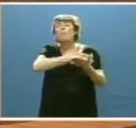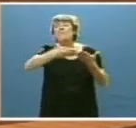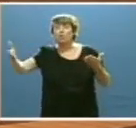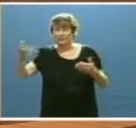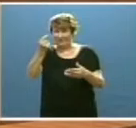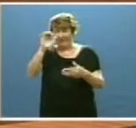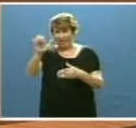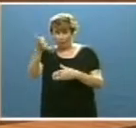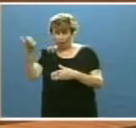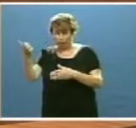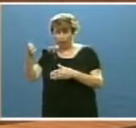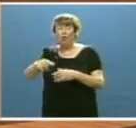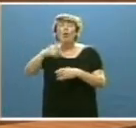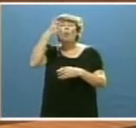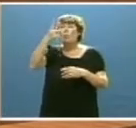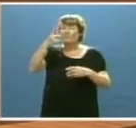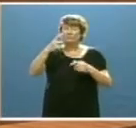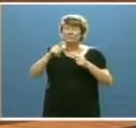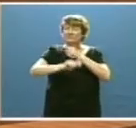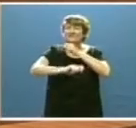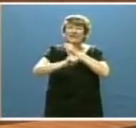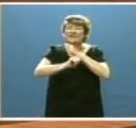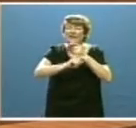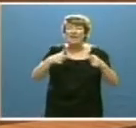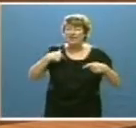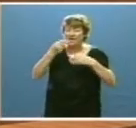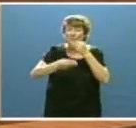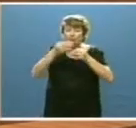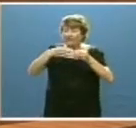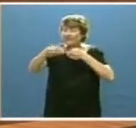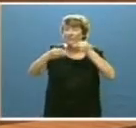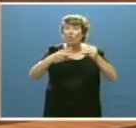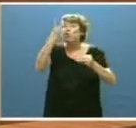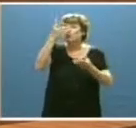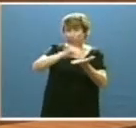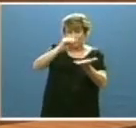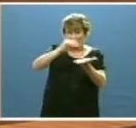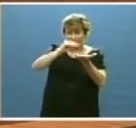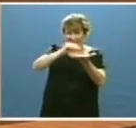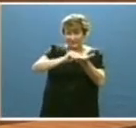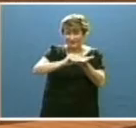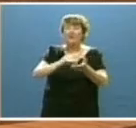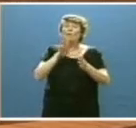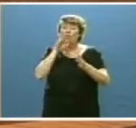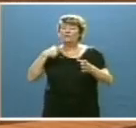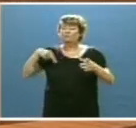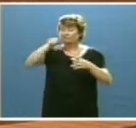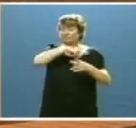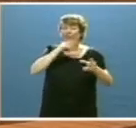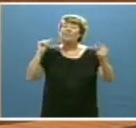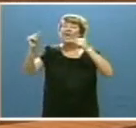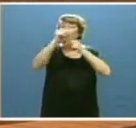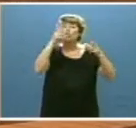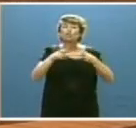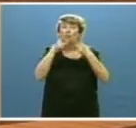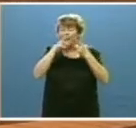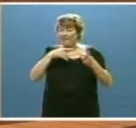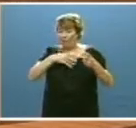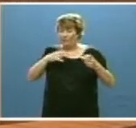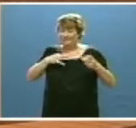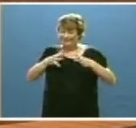euros un instrumento que hemos flexibilizado en dos ocasiones en el seno del diálogo social para poder atender a más